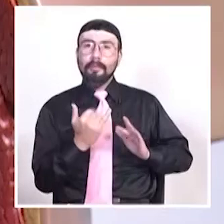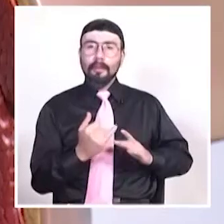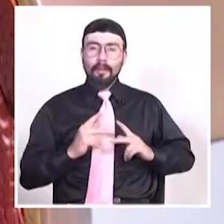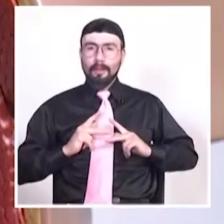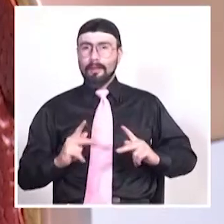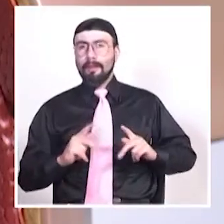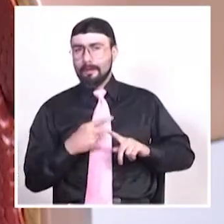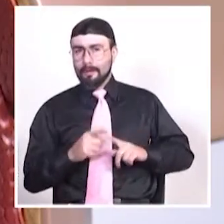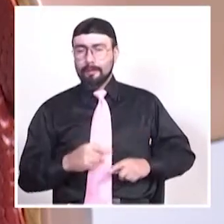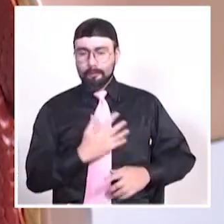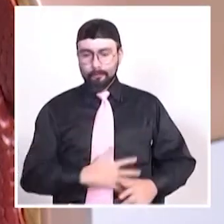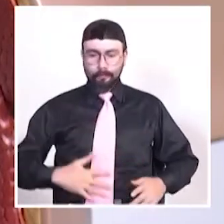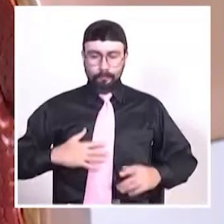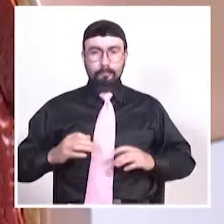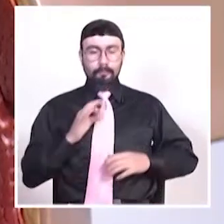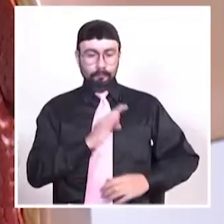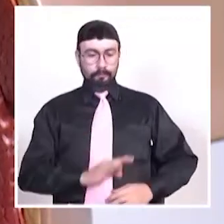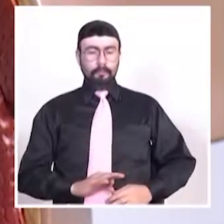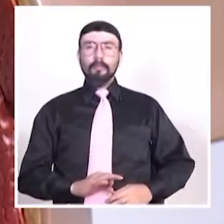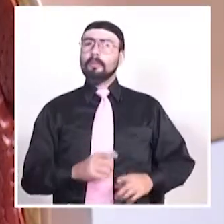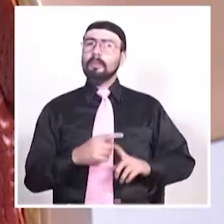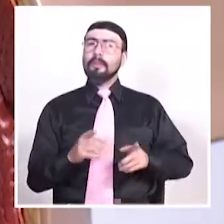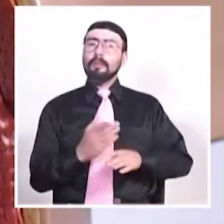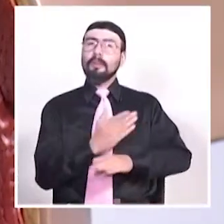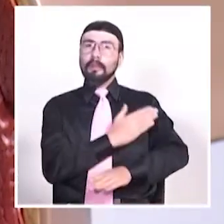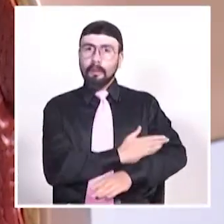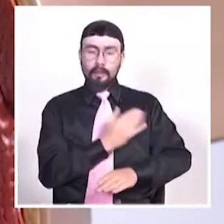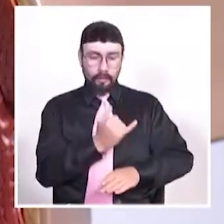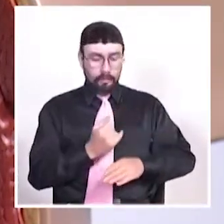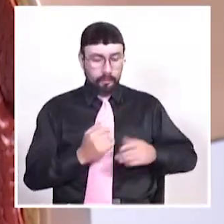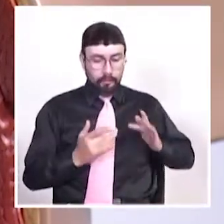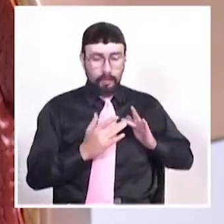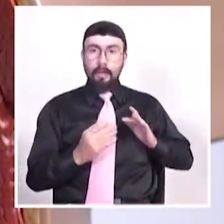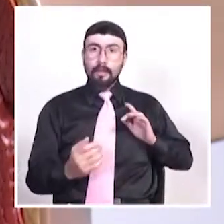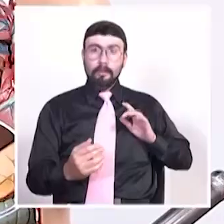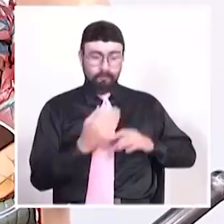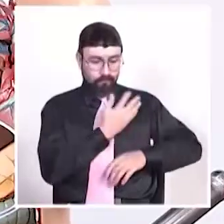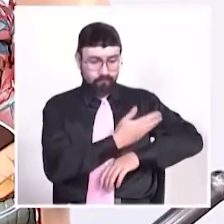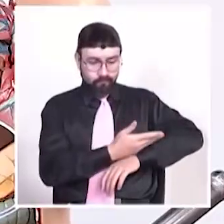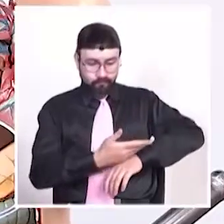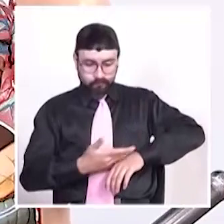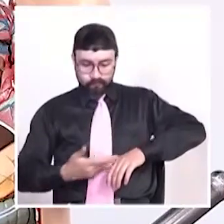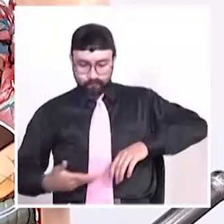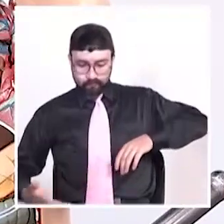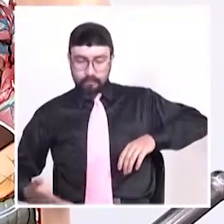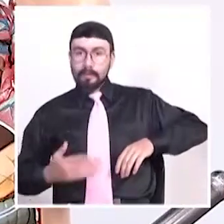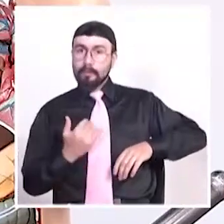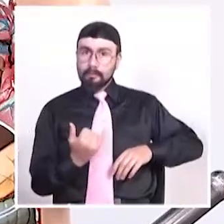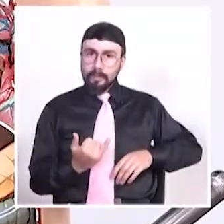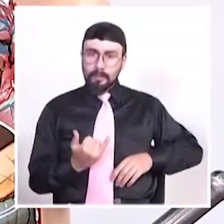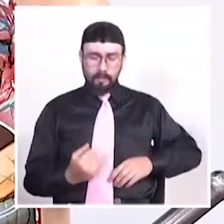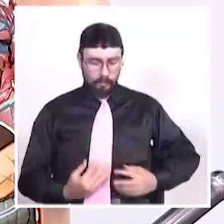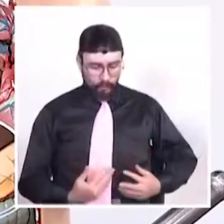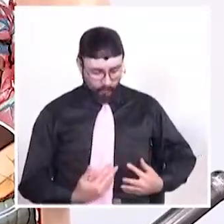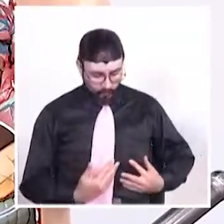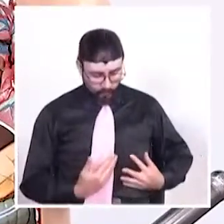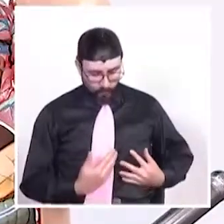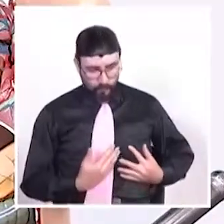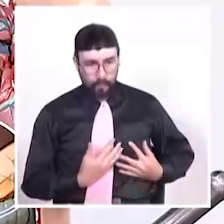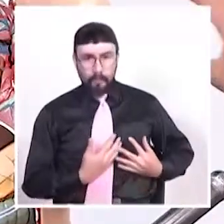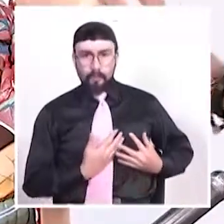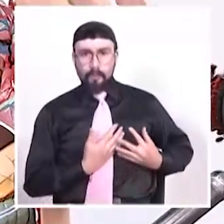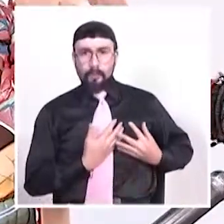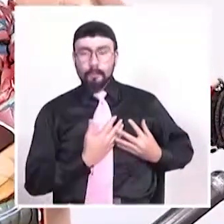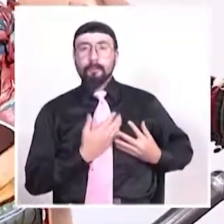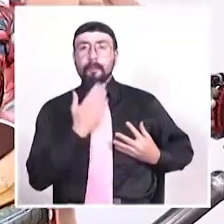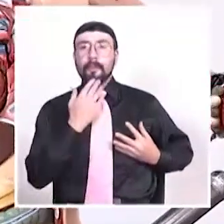aorta abdominal, pero no sin antes dar unos vasos, los cuales ascienden por